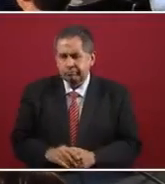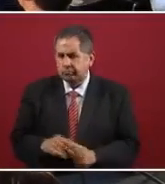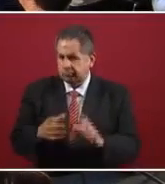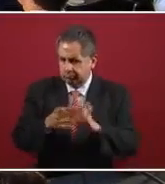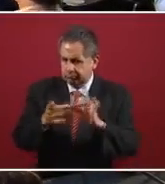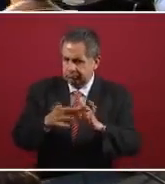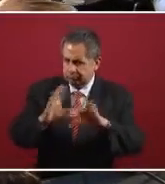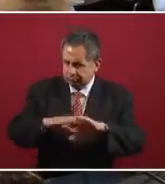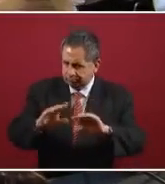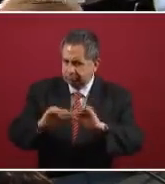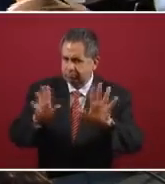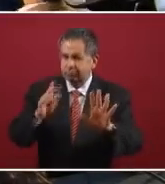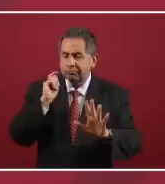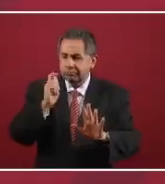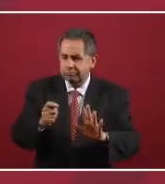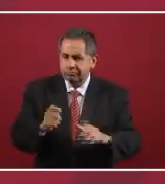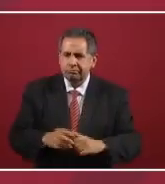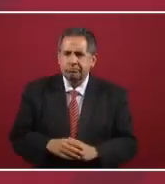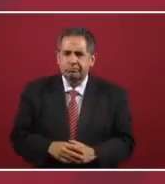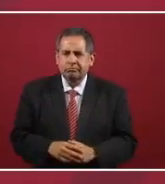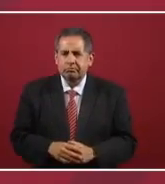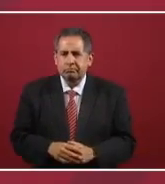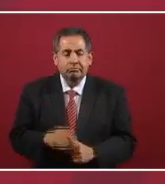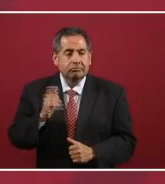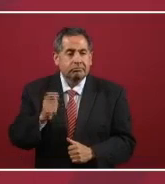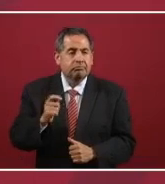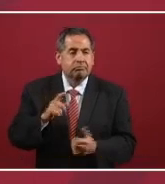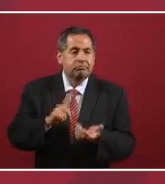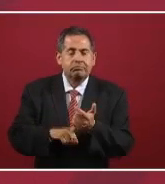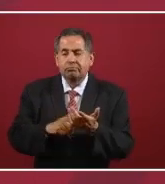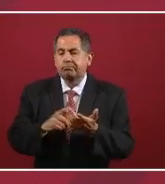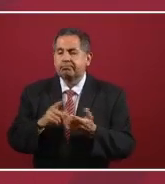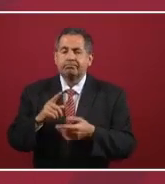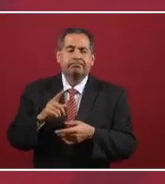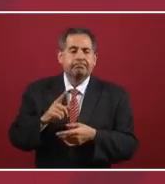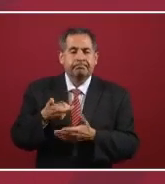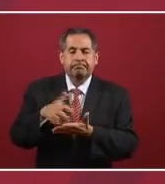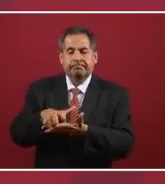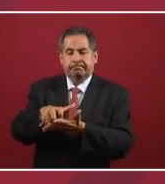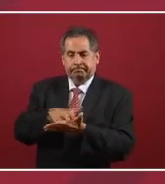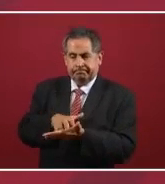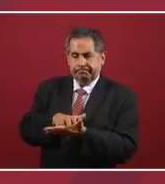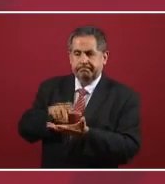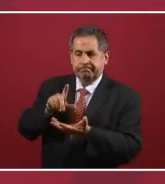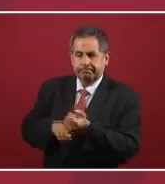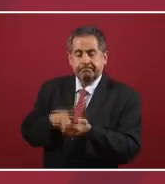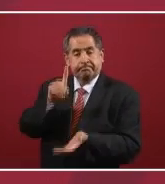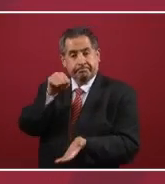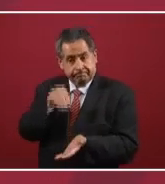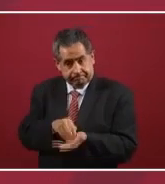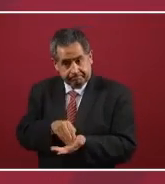aclarar de que hubo un ahorro, repito, de